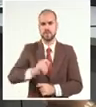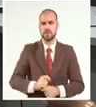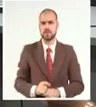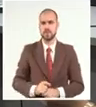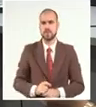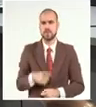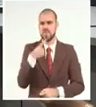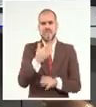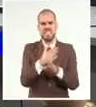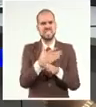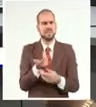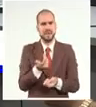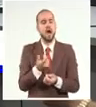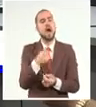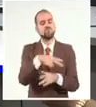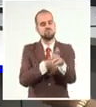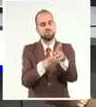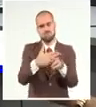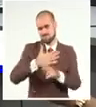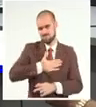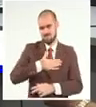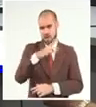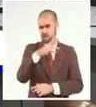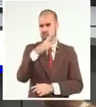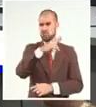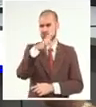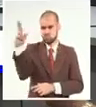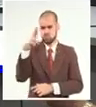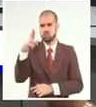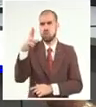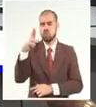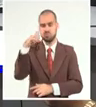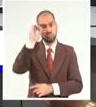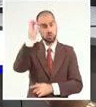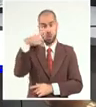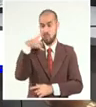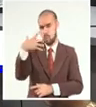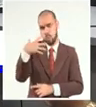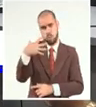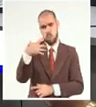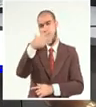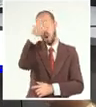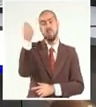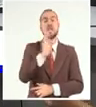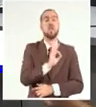historias de esta revolución tan grande, inolvidable,